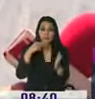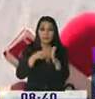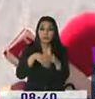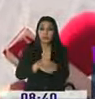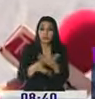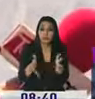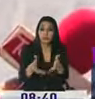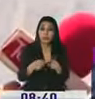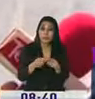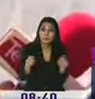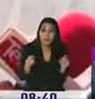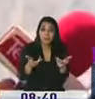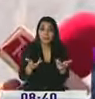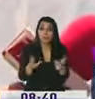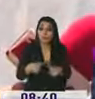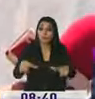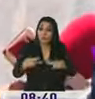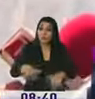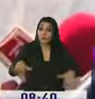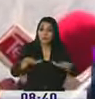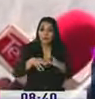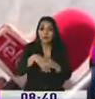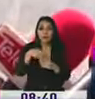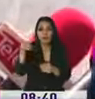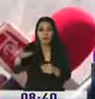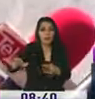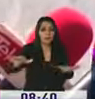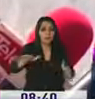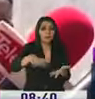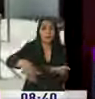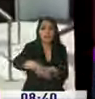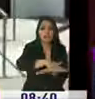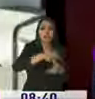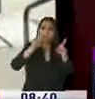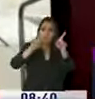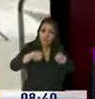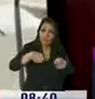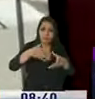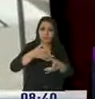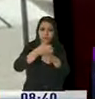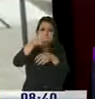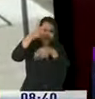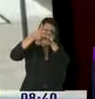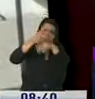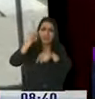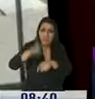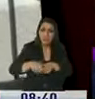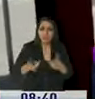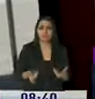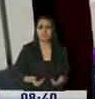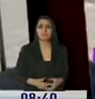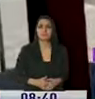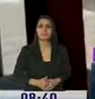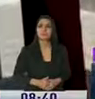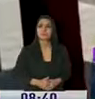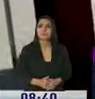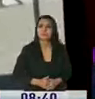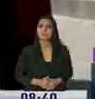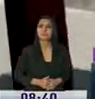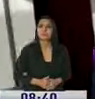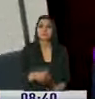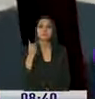ahí, ¿no? Pero los lugares periféricos, afuera, en el patio, corresponde por seguridad interna y externa. Todos los